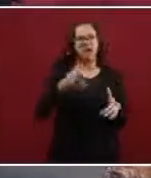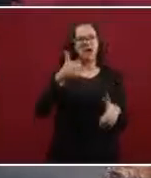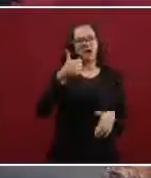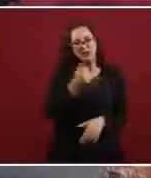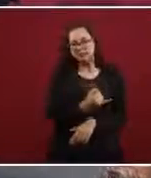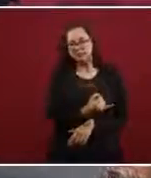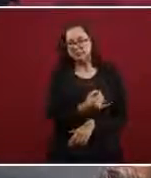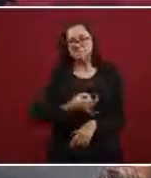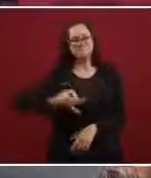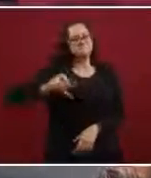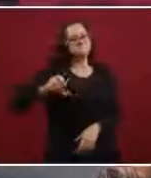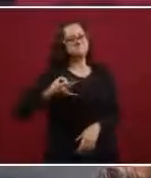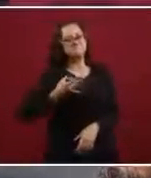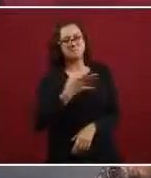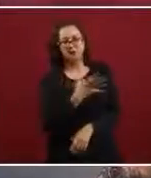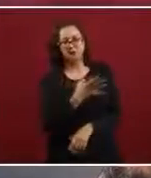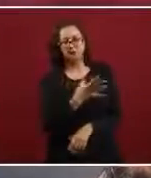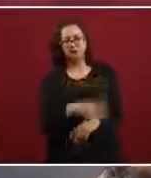país.